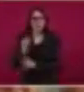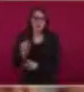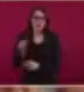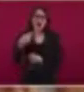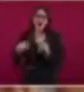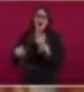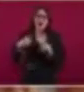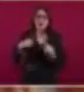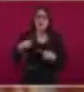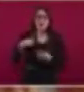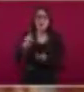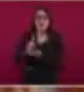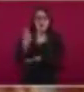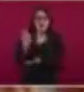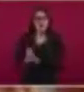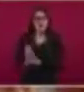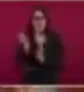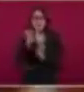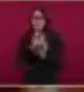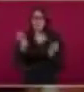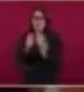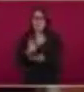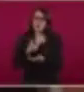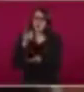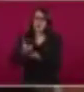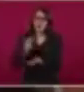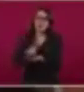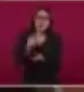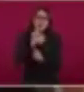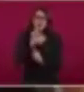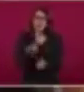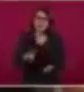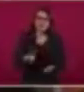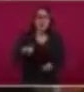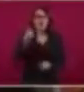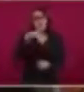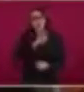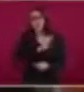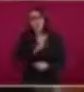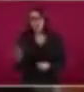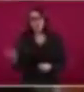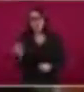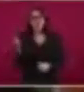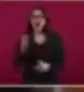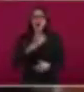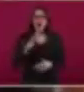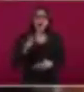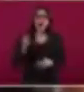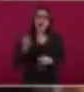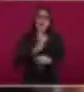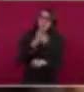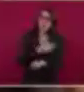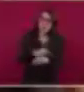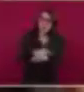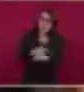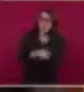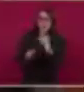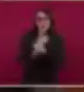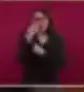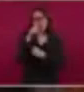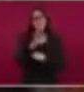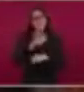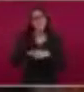discapacitados todavía no han recibido sus apoyos. Y en ese sentido, ¿qué solución podemos tener entre todos para que se agilice